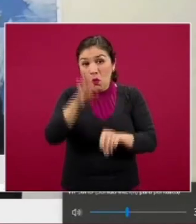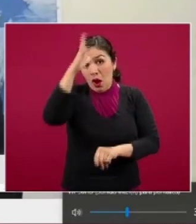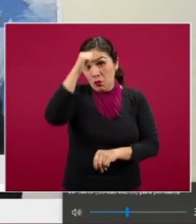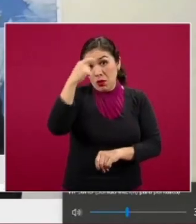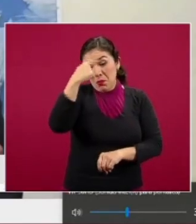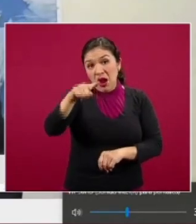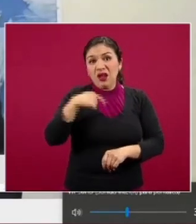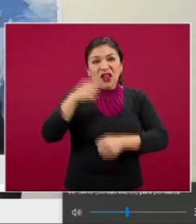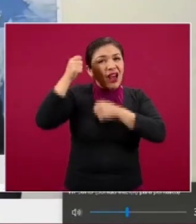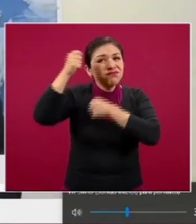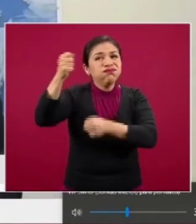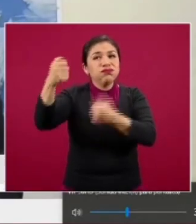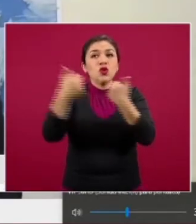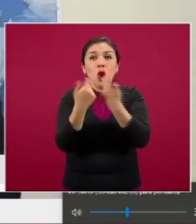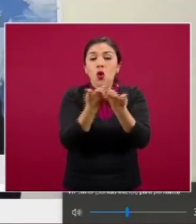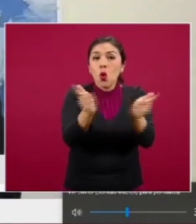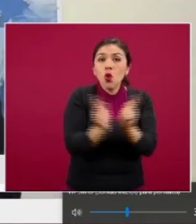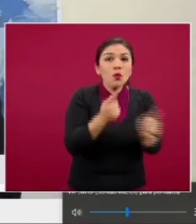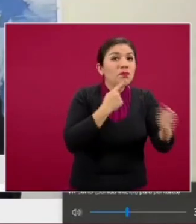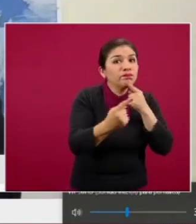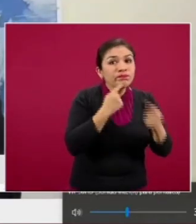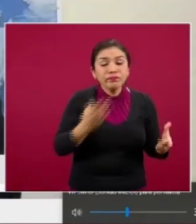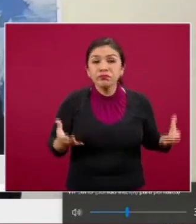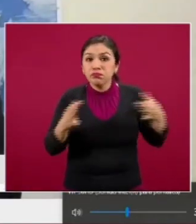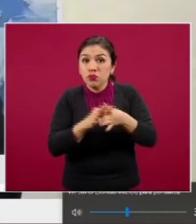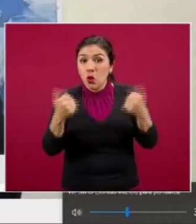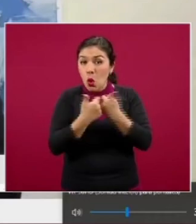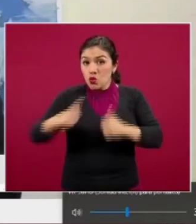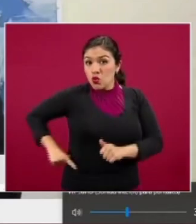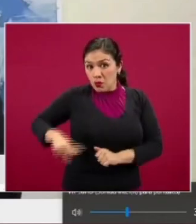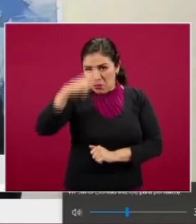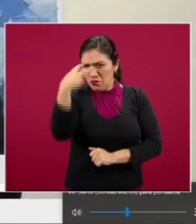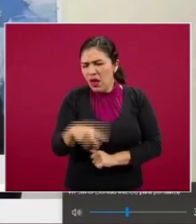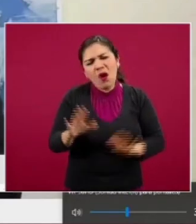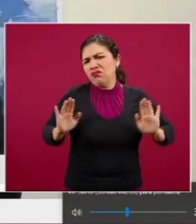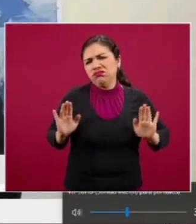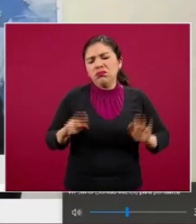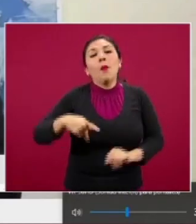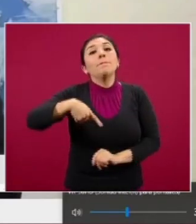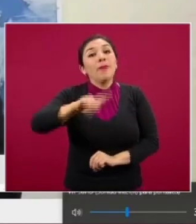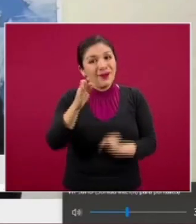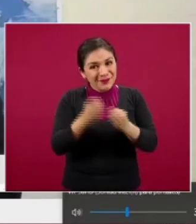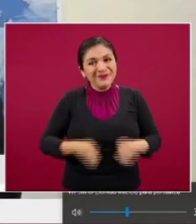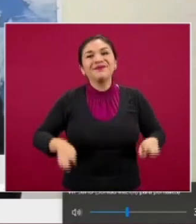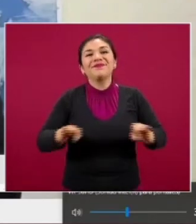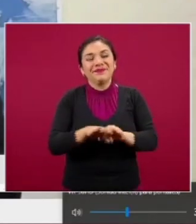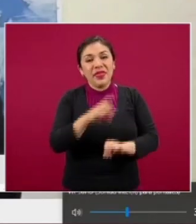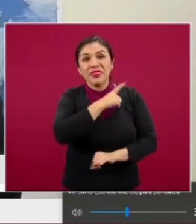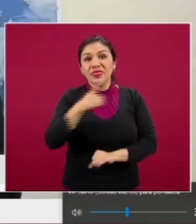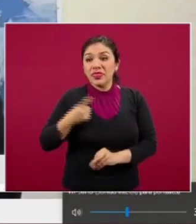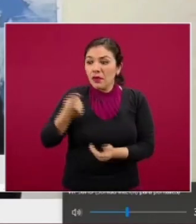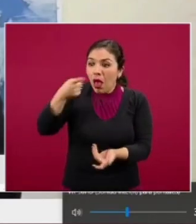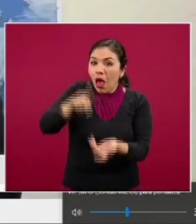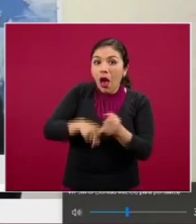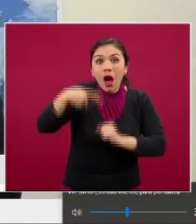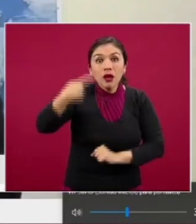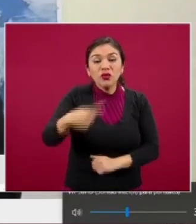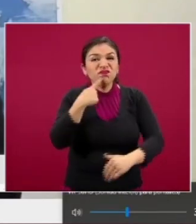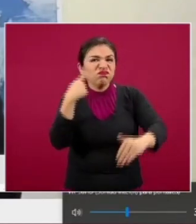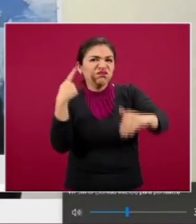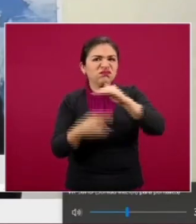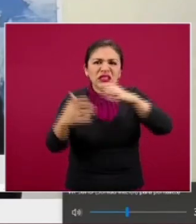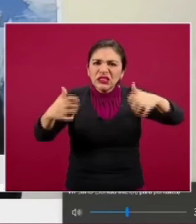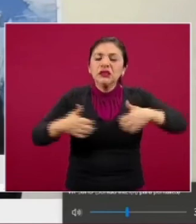de una protesta organizada o vinculada con el Gobierno de México, es importante que el contenido de la